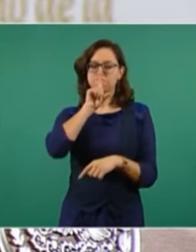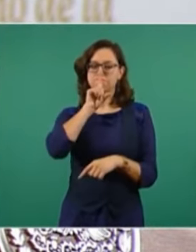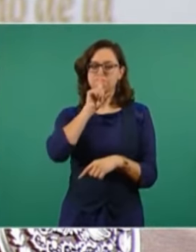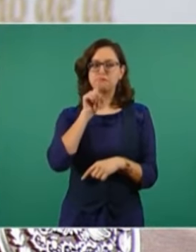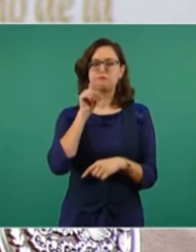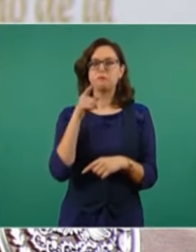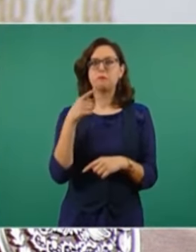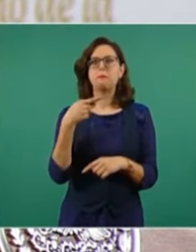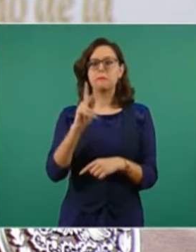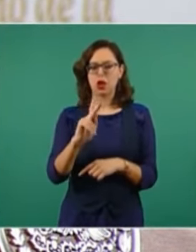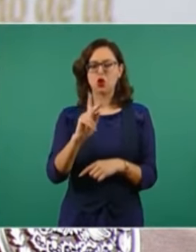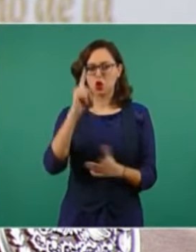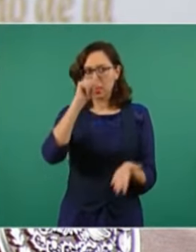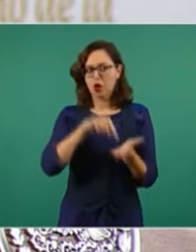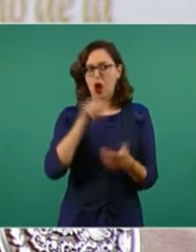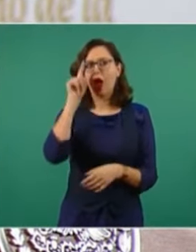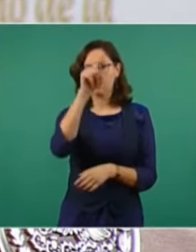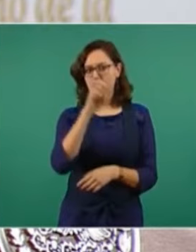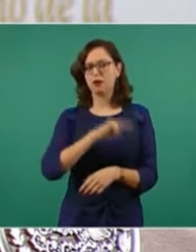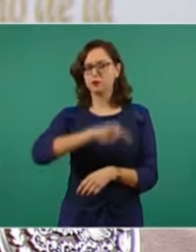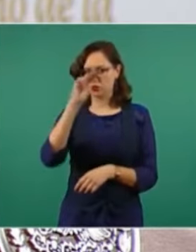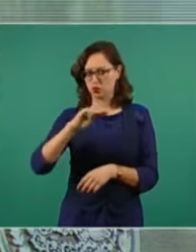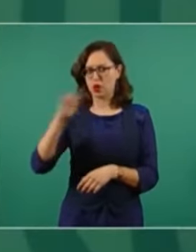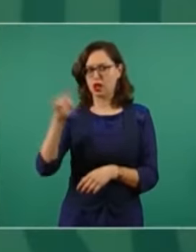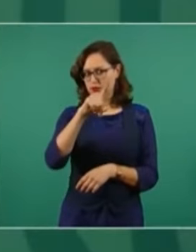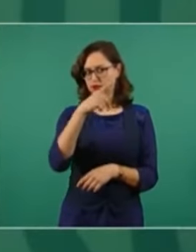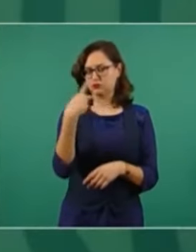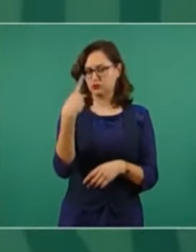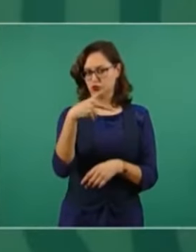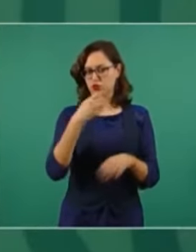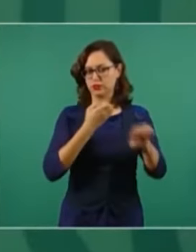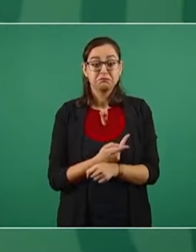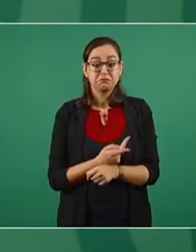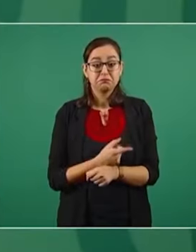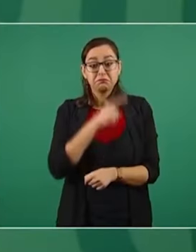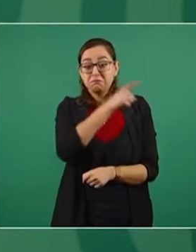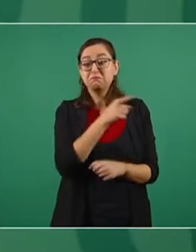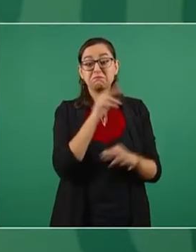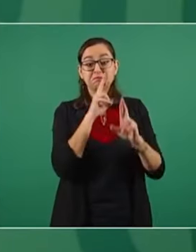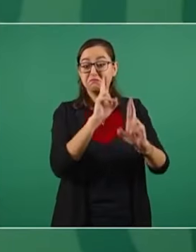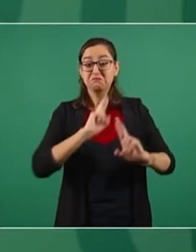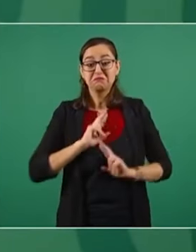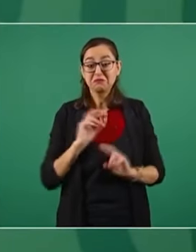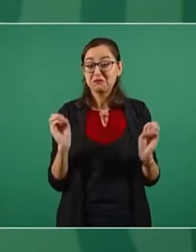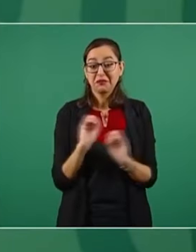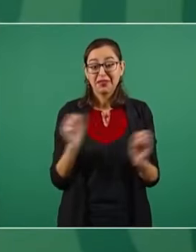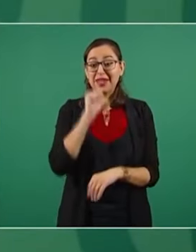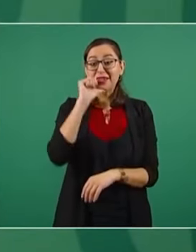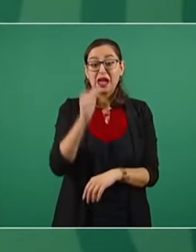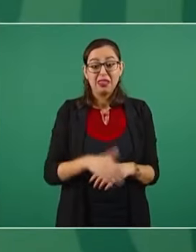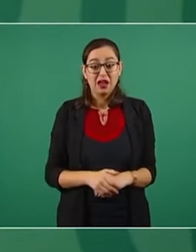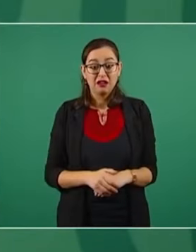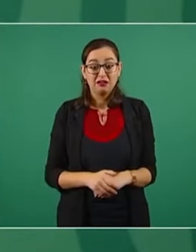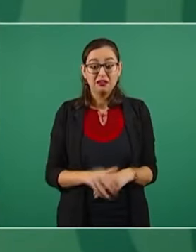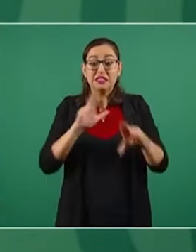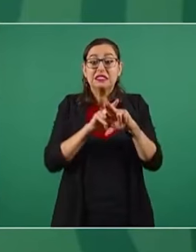número de candidatos, y es que las elecciones de 2 de junio serán las más grandes en la historia de México, con 20.000 cargos locales en juego y más